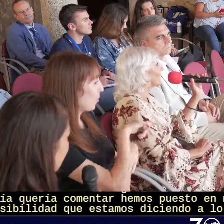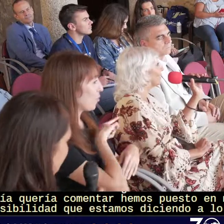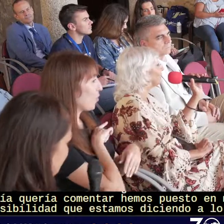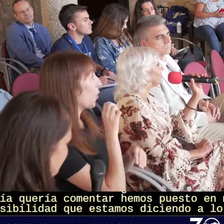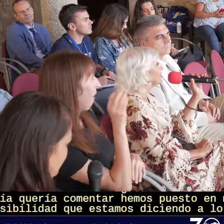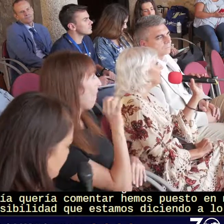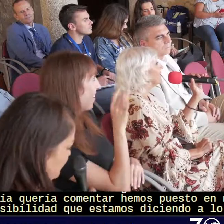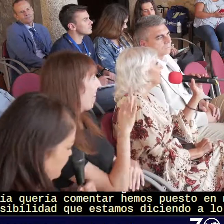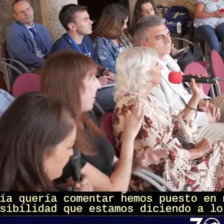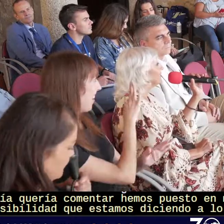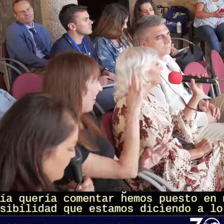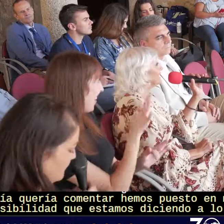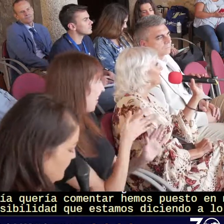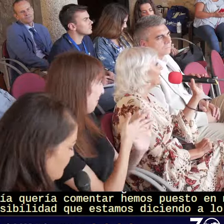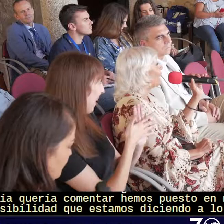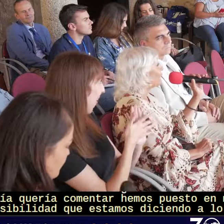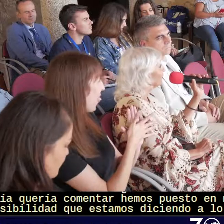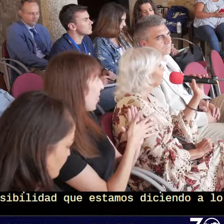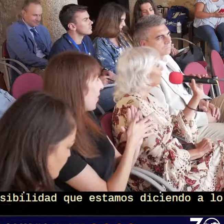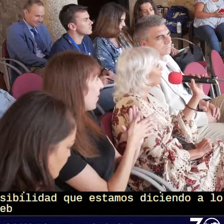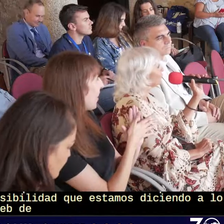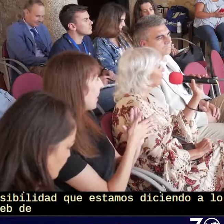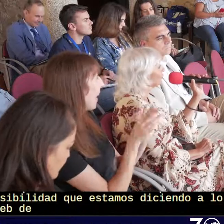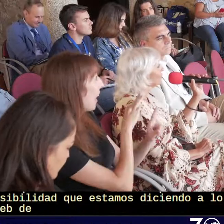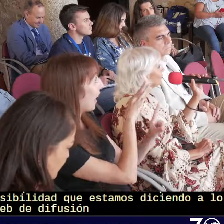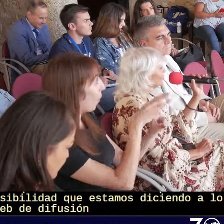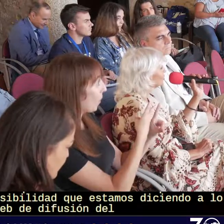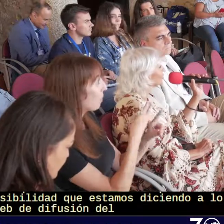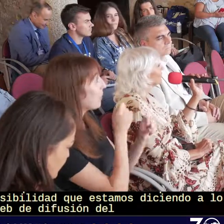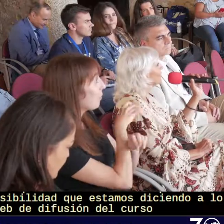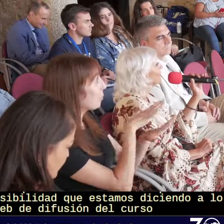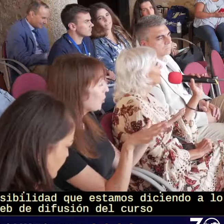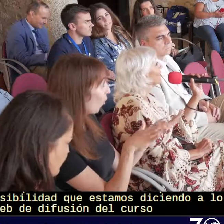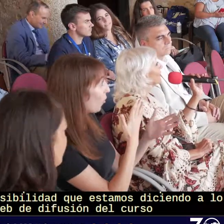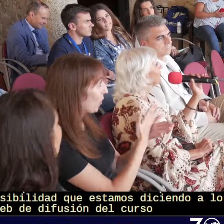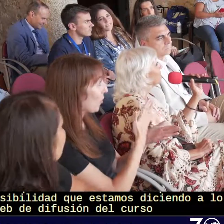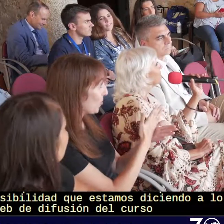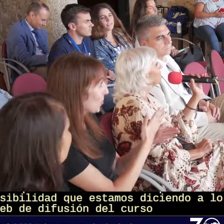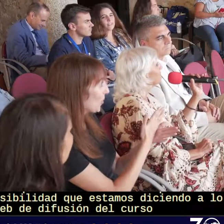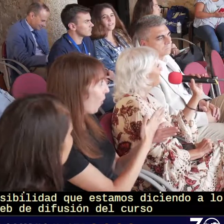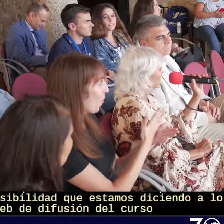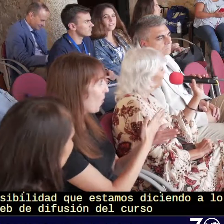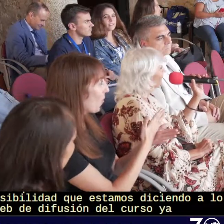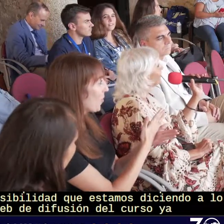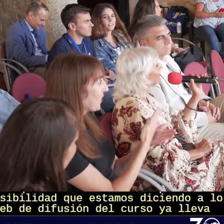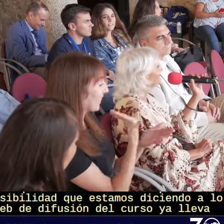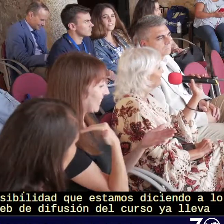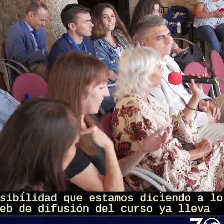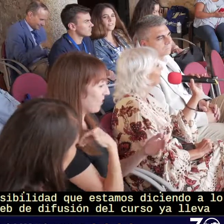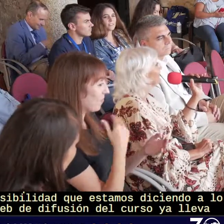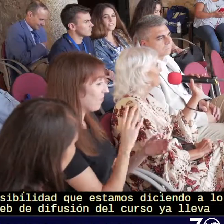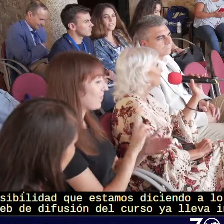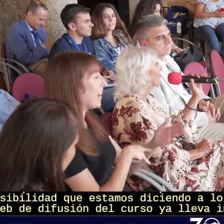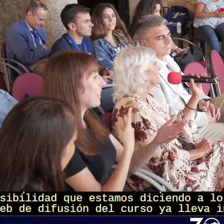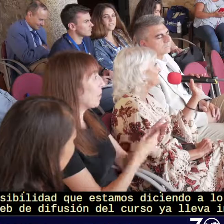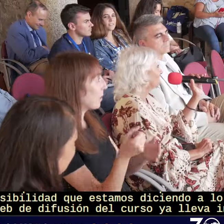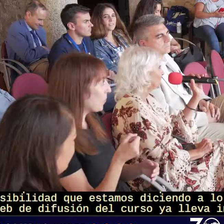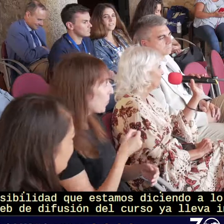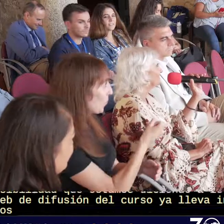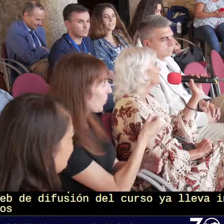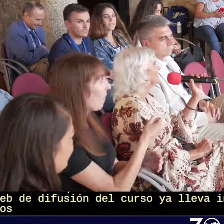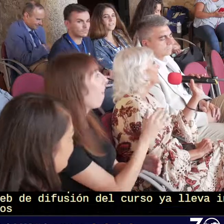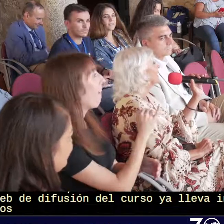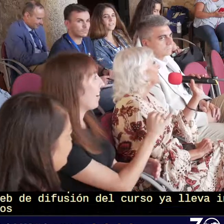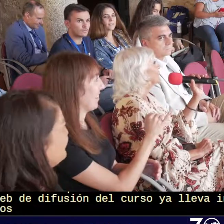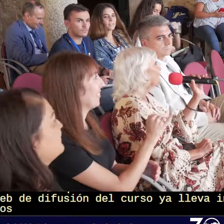la jornada y la web de difusión del curso ya lleva intérprete de lengua de